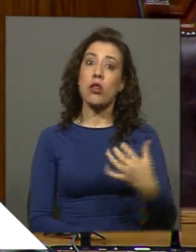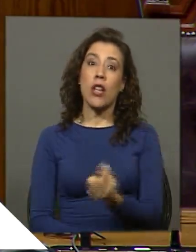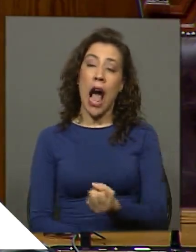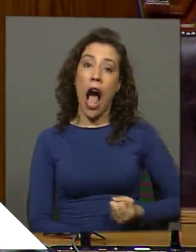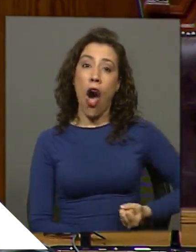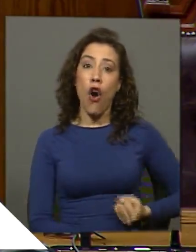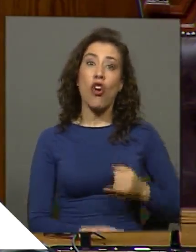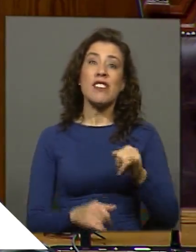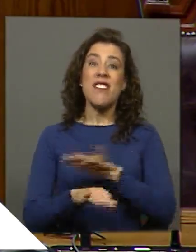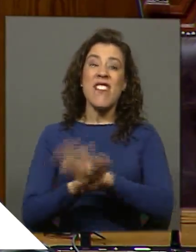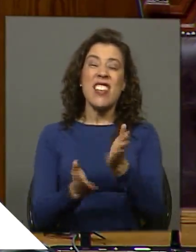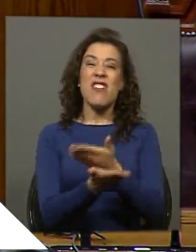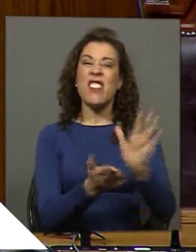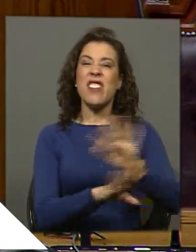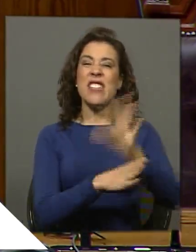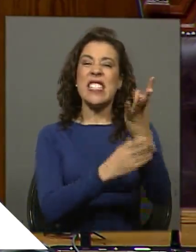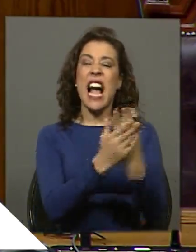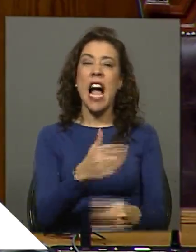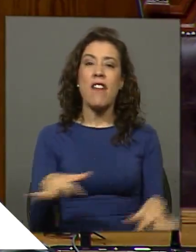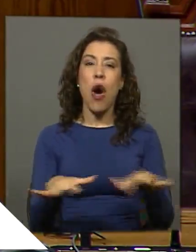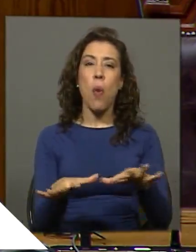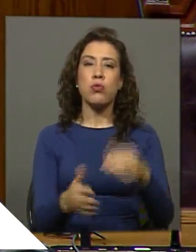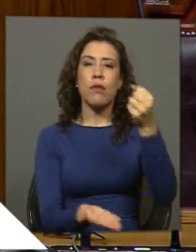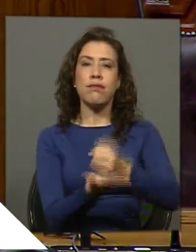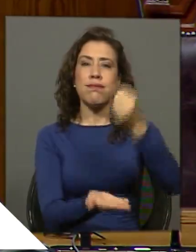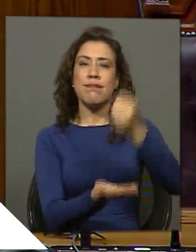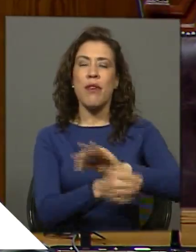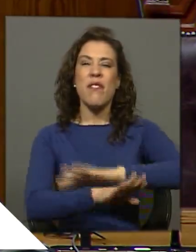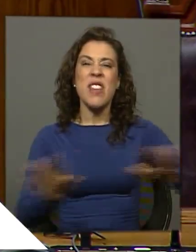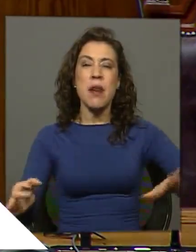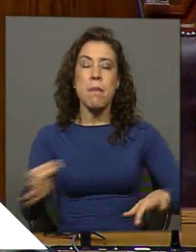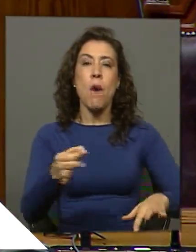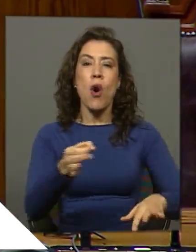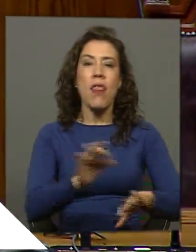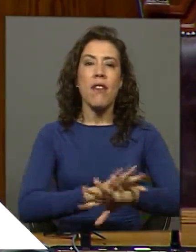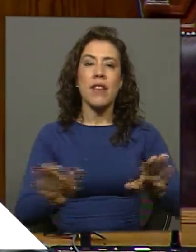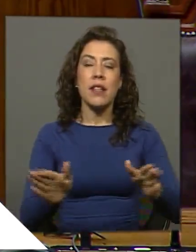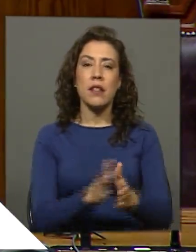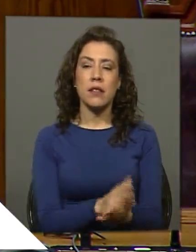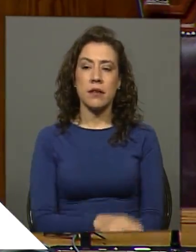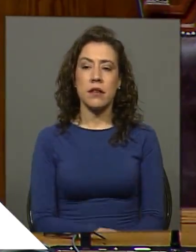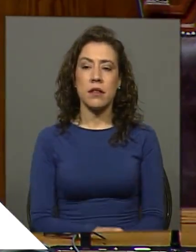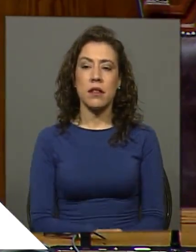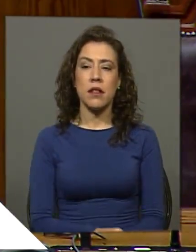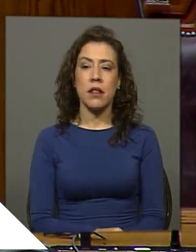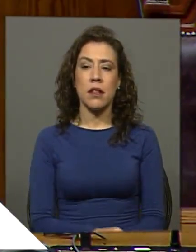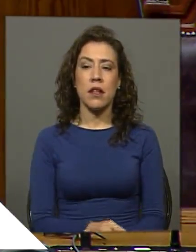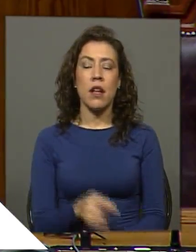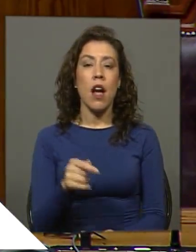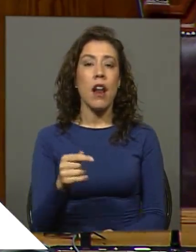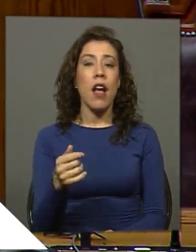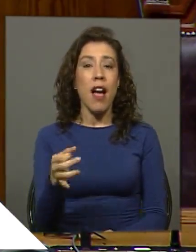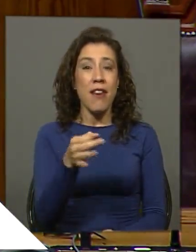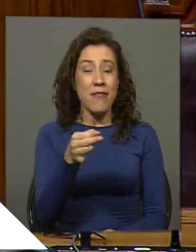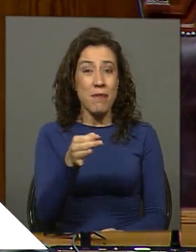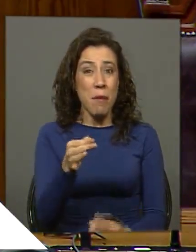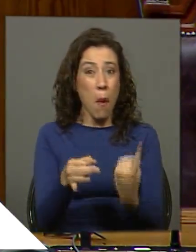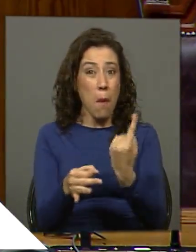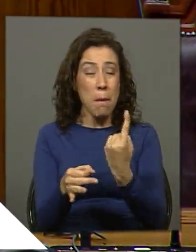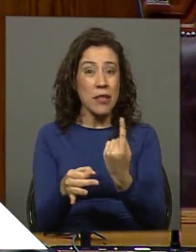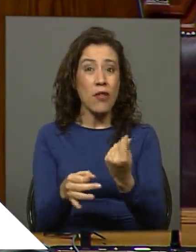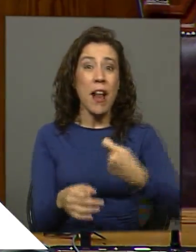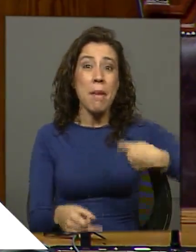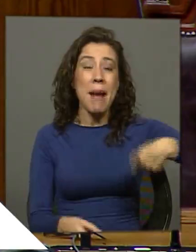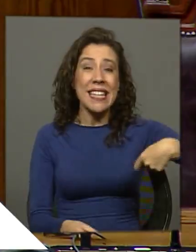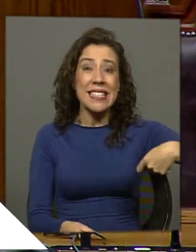utilicen más para varias veces más acuñar una moneda de peso que un peso